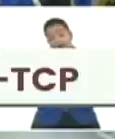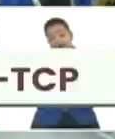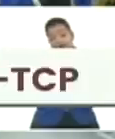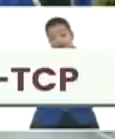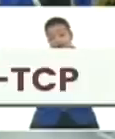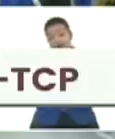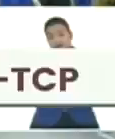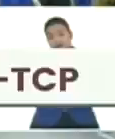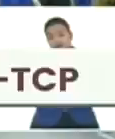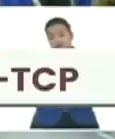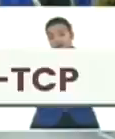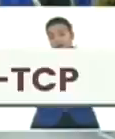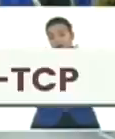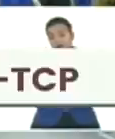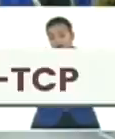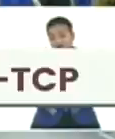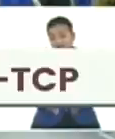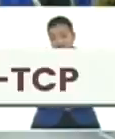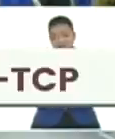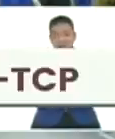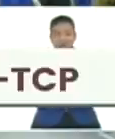otros